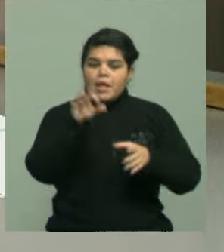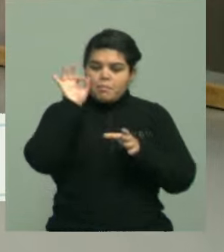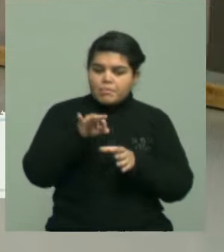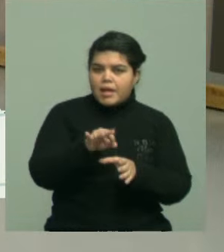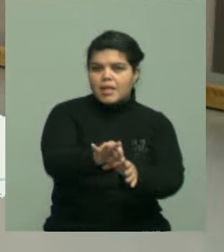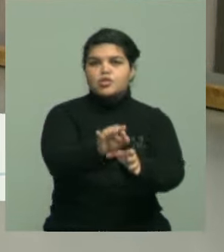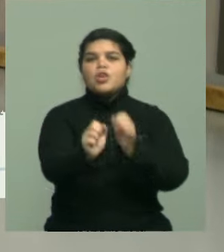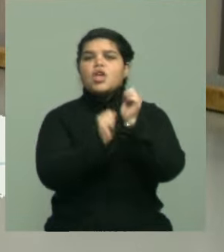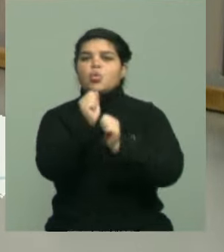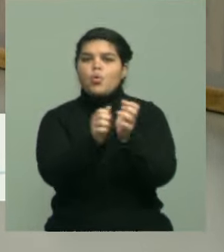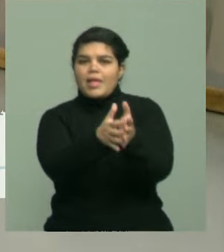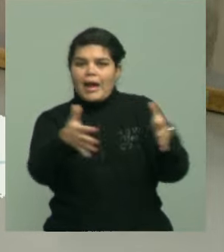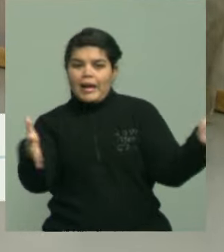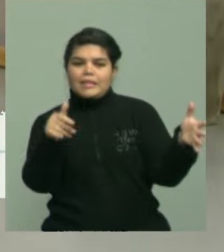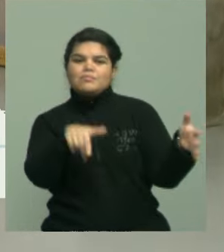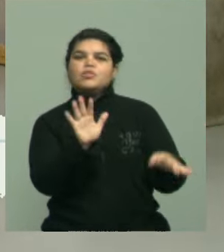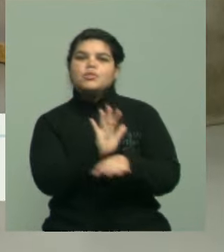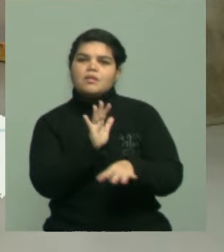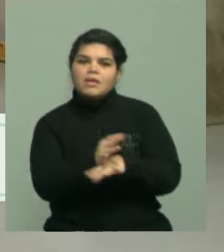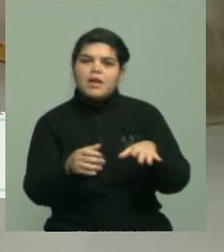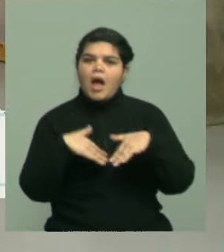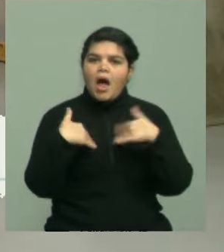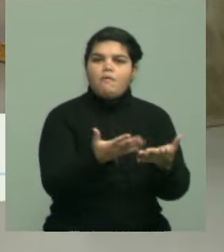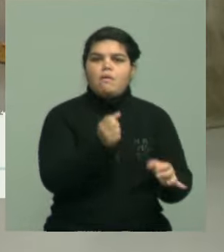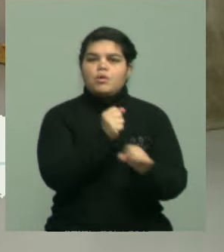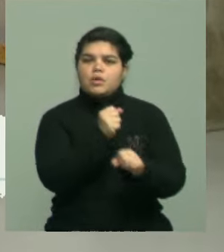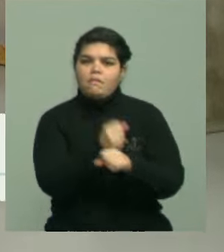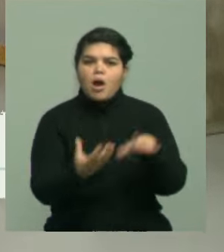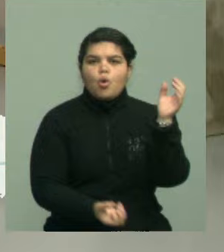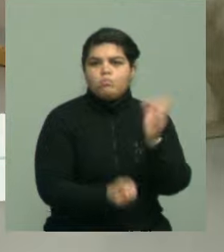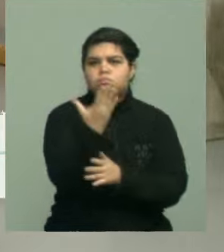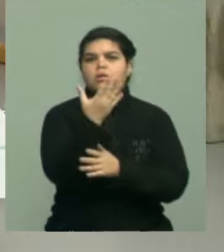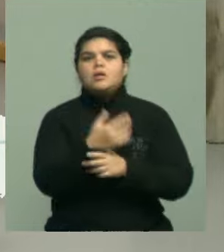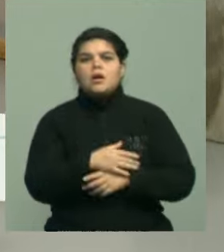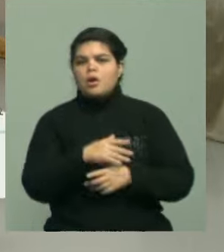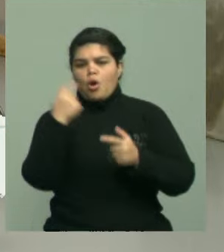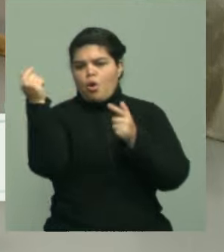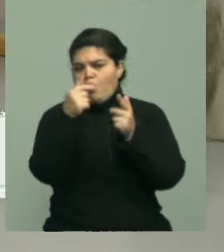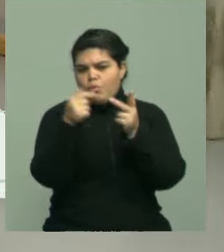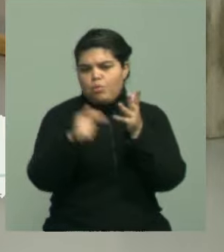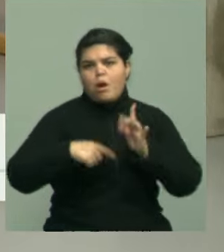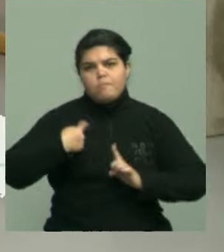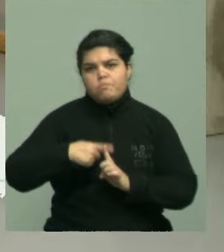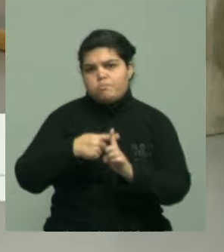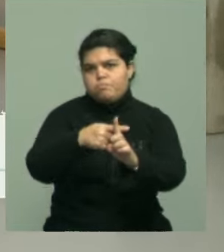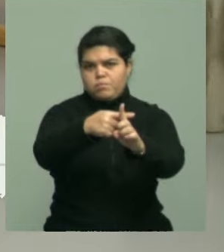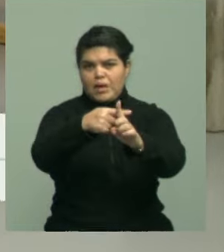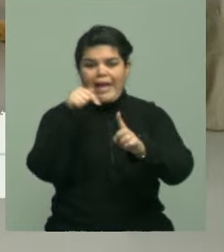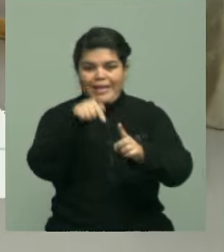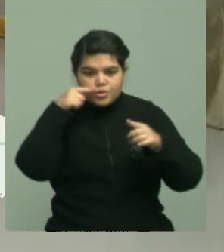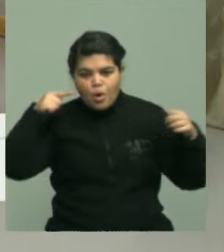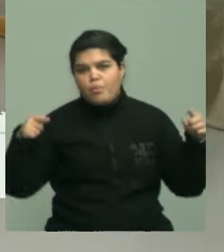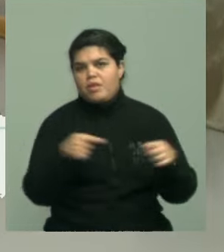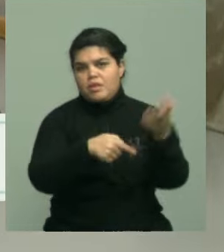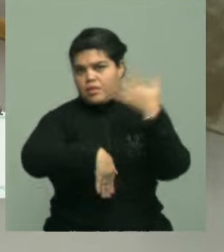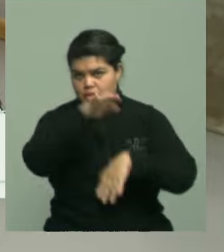genera tecnología, un montón de beneficios. Valentín, y digo, lo decíamos recién, esto de que en su momento se hablaba incluso de que